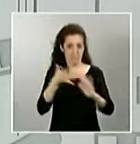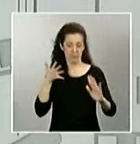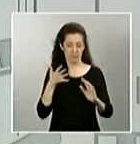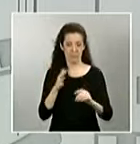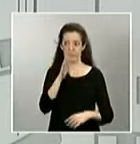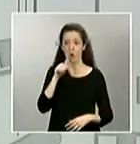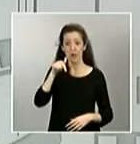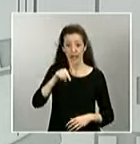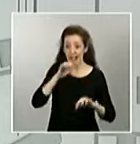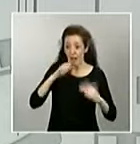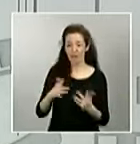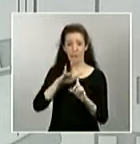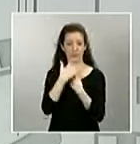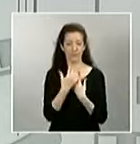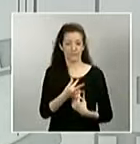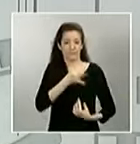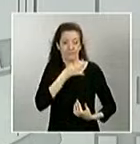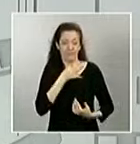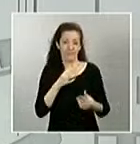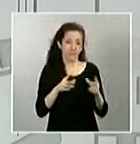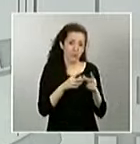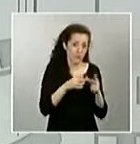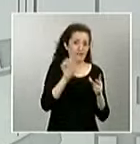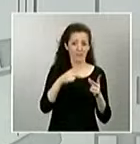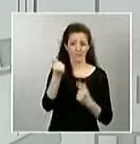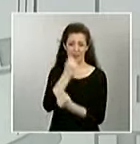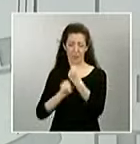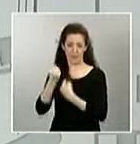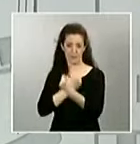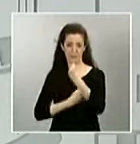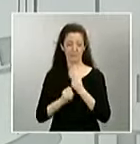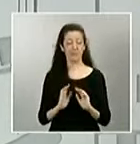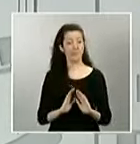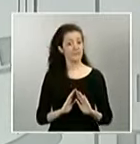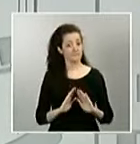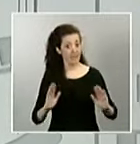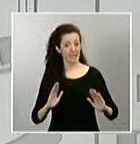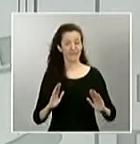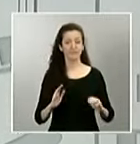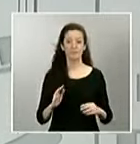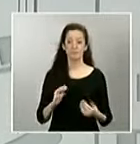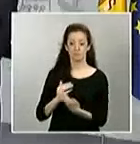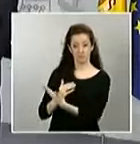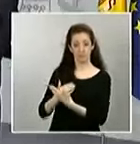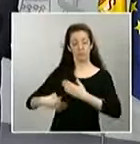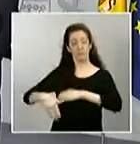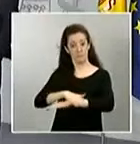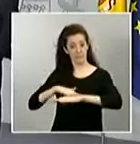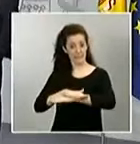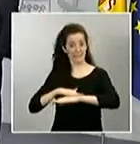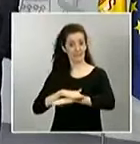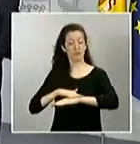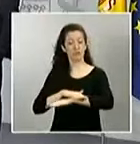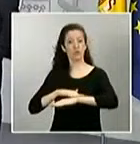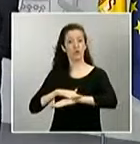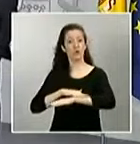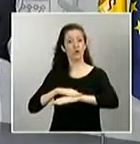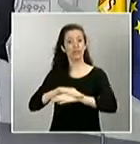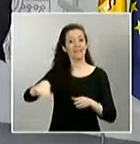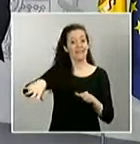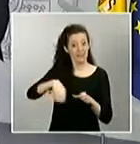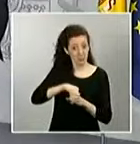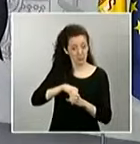más, para explicar estas cuestiones, junto con las competencias del ministro Escrivá, les dejo con el ministro de Inclusión e